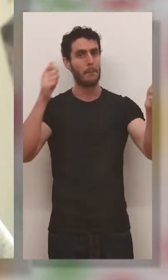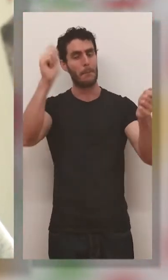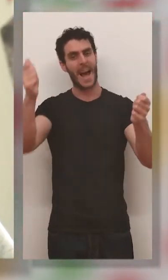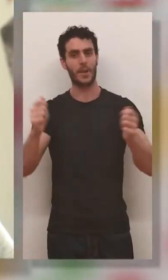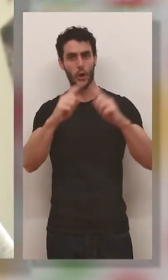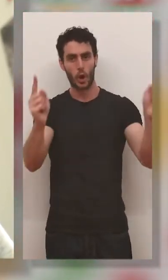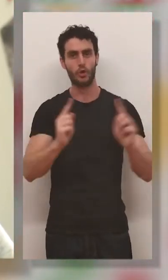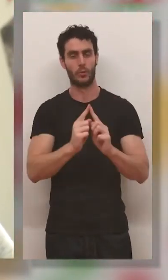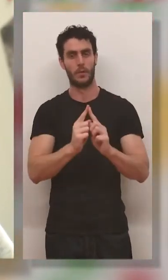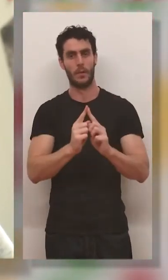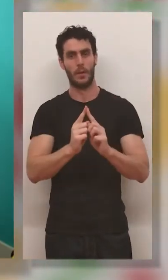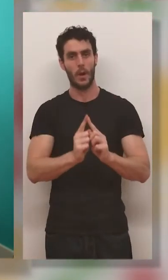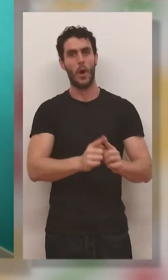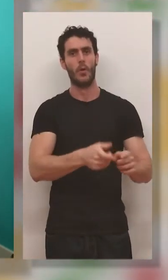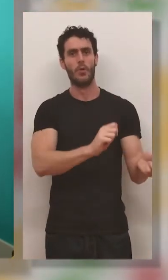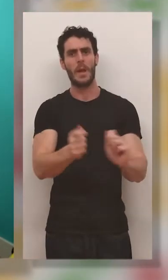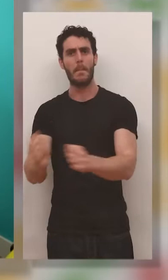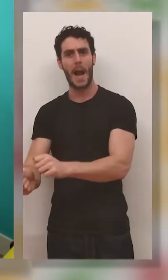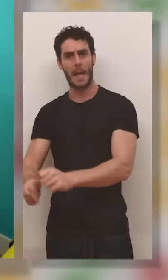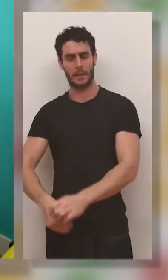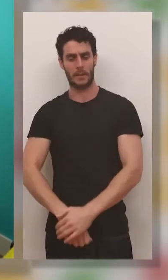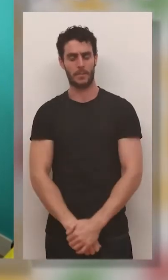los timbales.